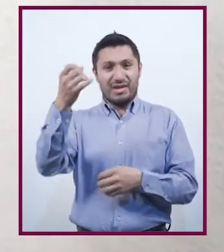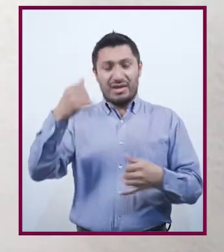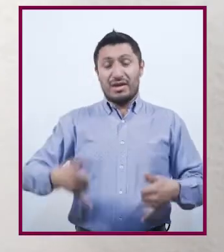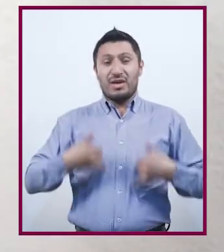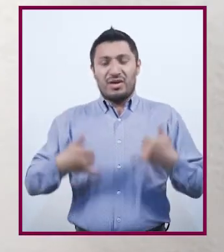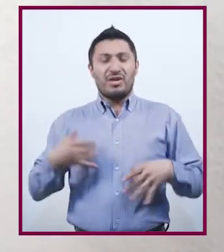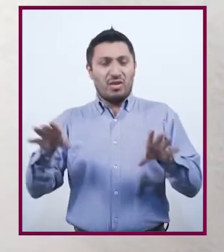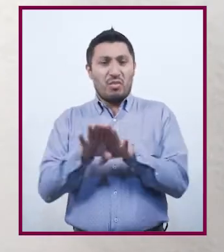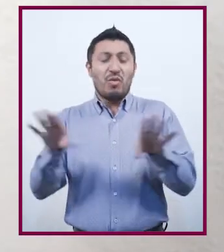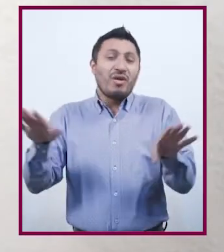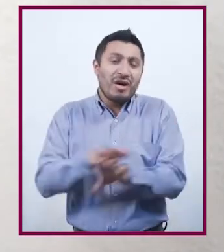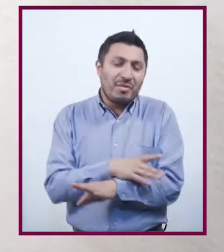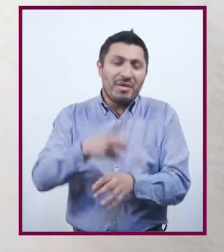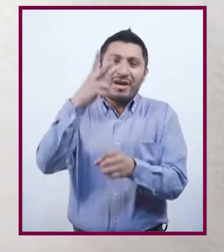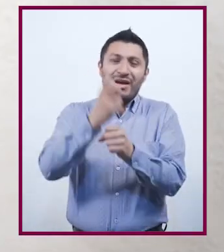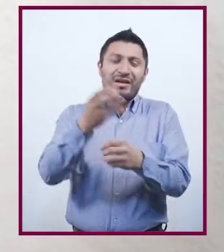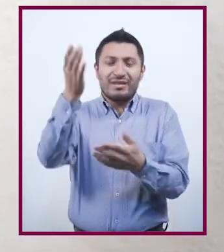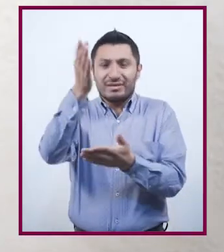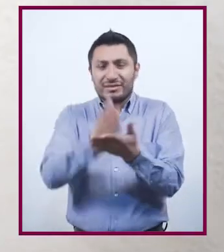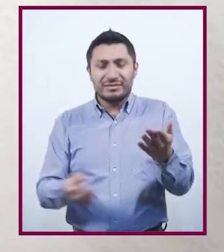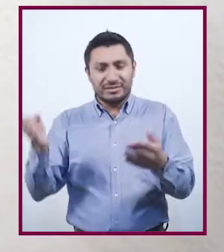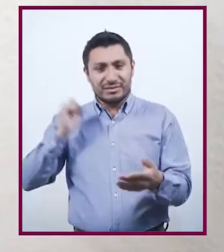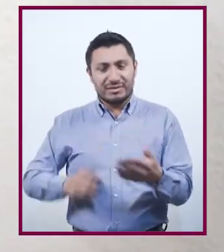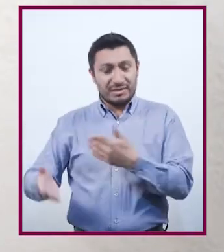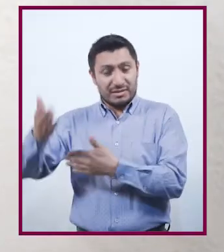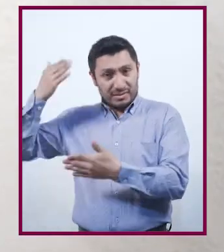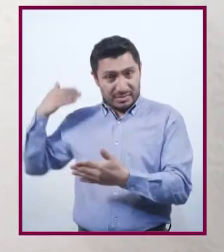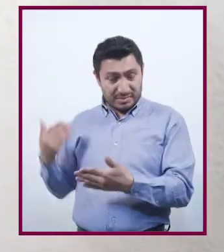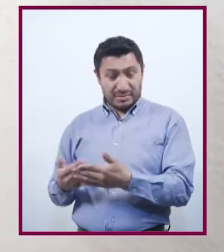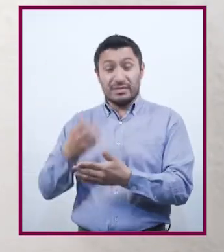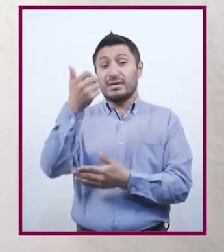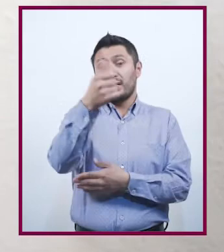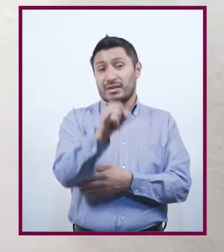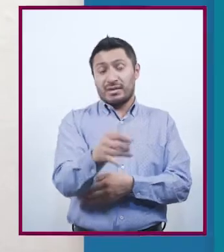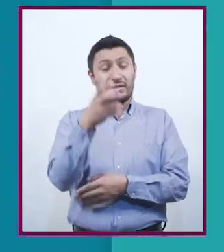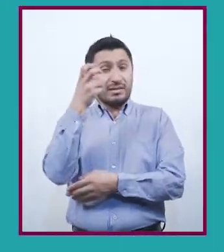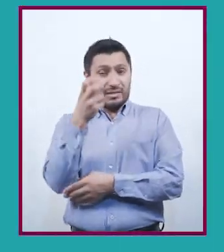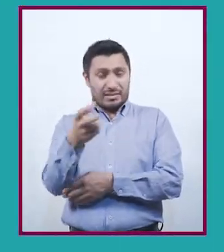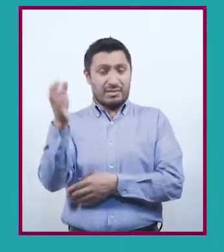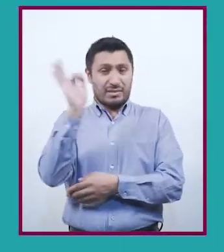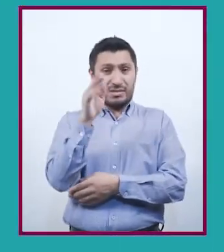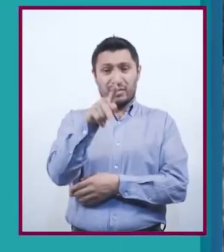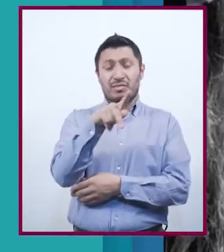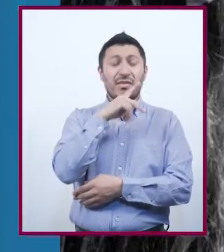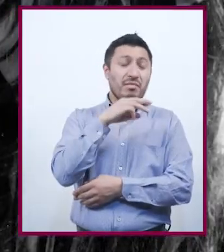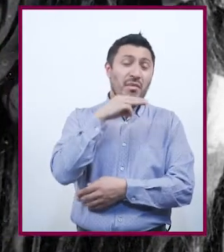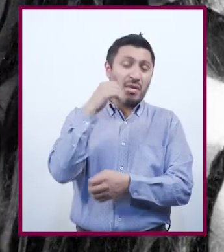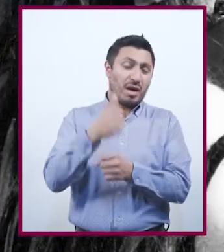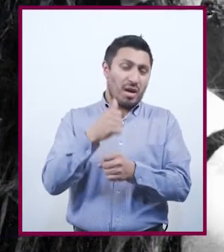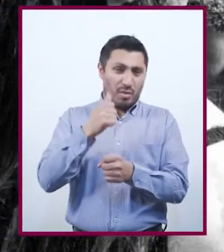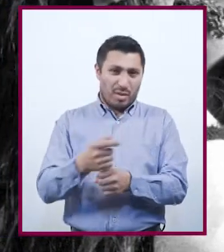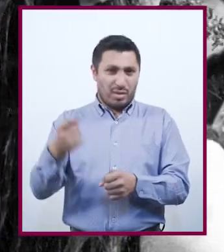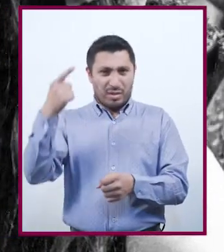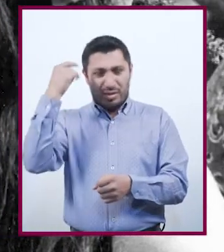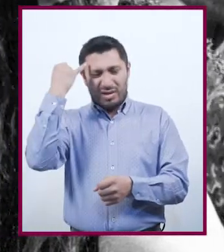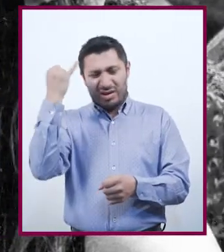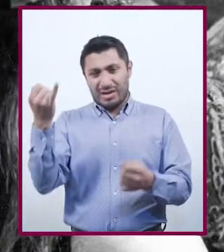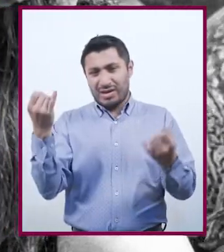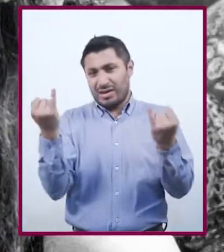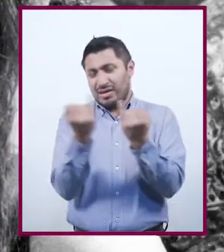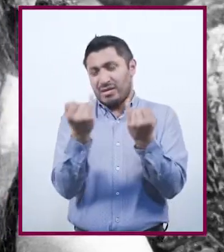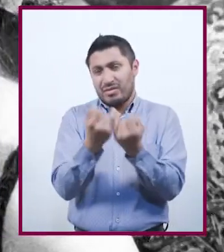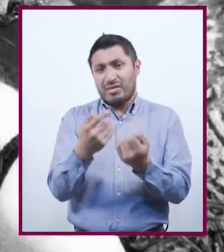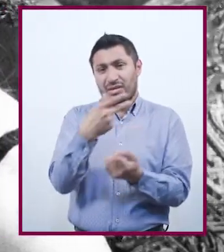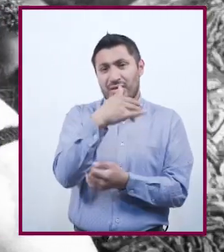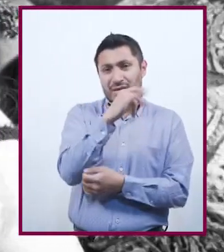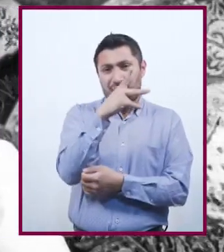la idea de la juventud comenzó a modificarse durante la segunda mitad del siglo pasado. Así que probablemente tus padres o